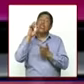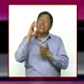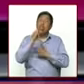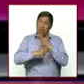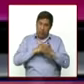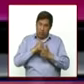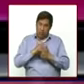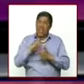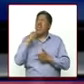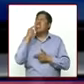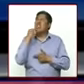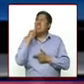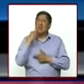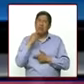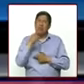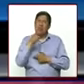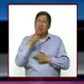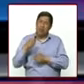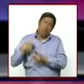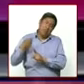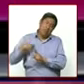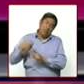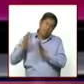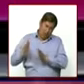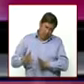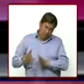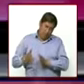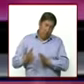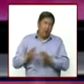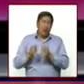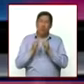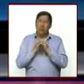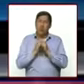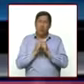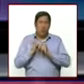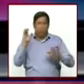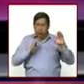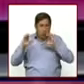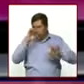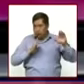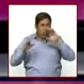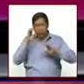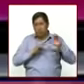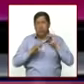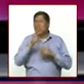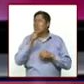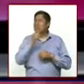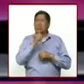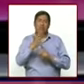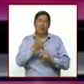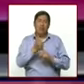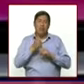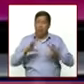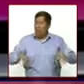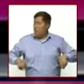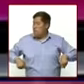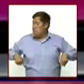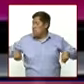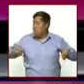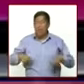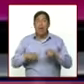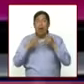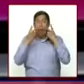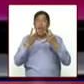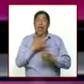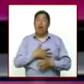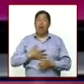fue primero por el inquilino que vivía en esta casa. Estuvieron realizando bastantes búsquedas en diferentes lugares y preste mucha atención a las